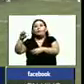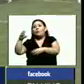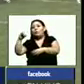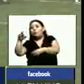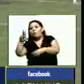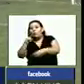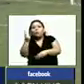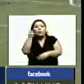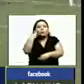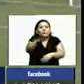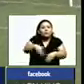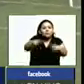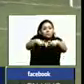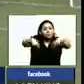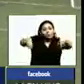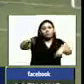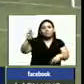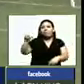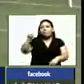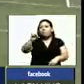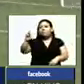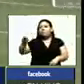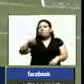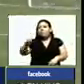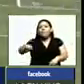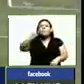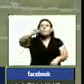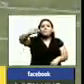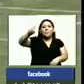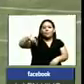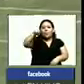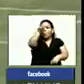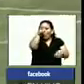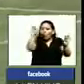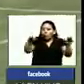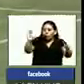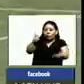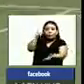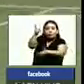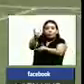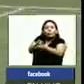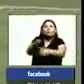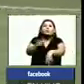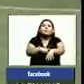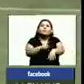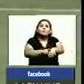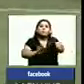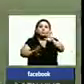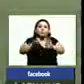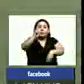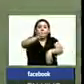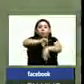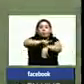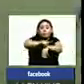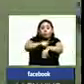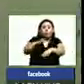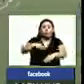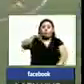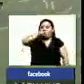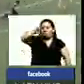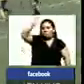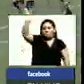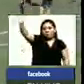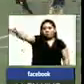disputado en el estadio Juan Francisco Barraza El primer gol de los emplumados llegó sobre los 16 minutos Cuando después de una falta en el área